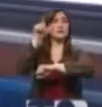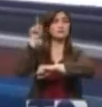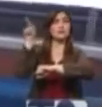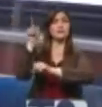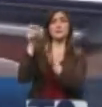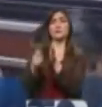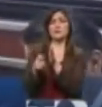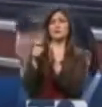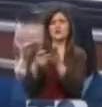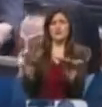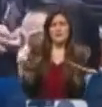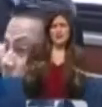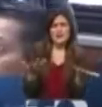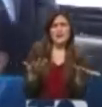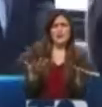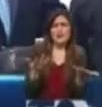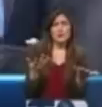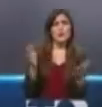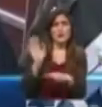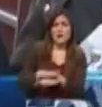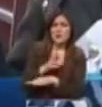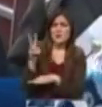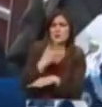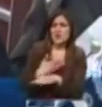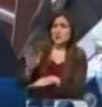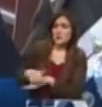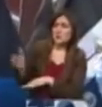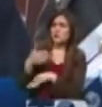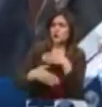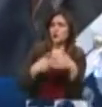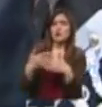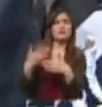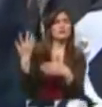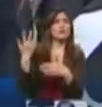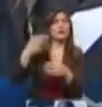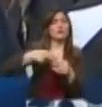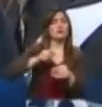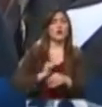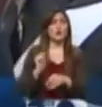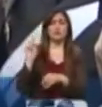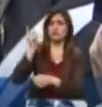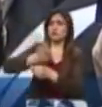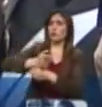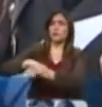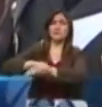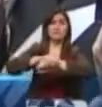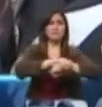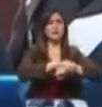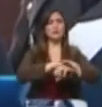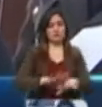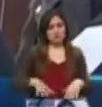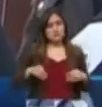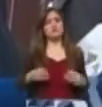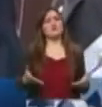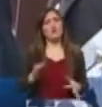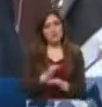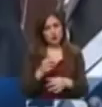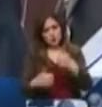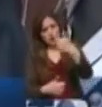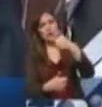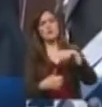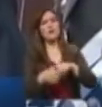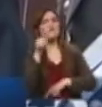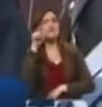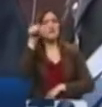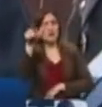su abogado al conocer que sería llamado a juicio. Voy a pedir su inmediata detención para que asuma las funciones